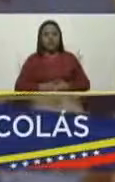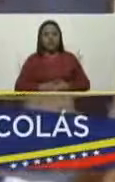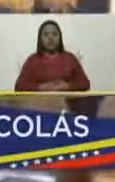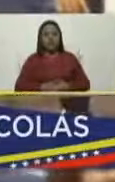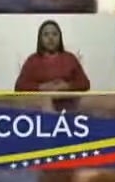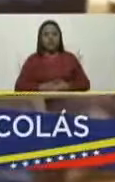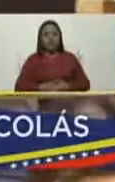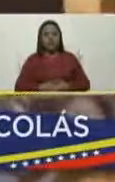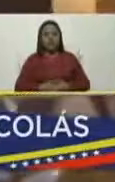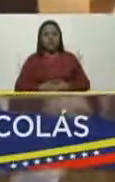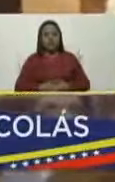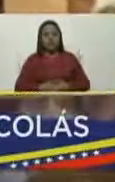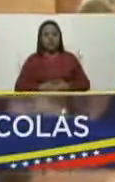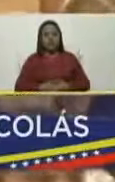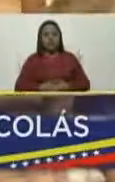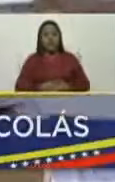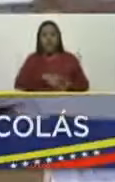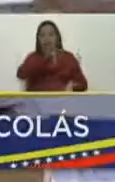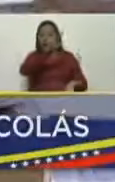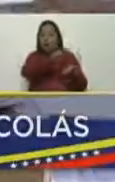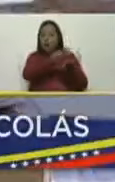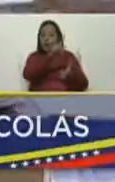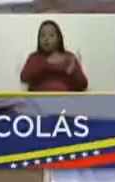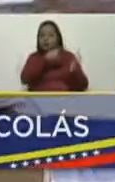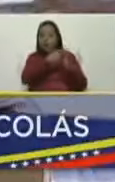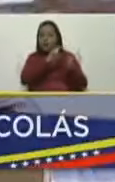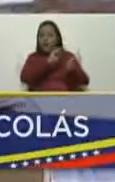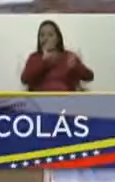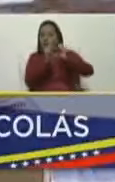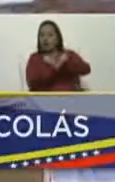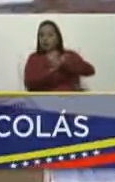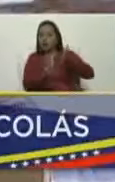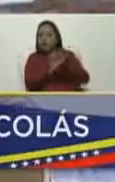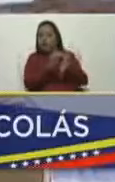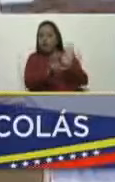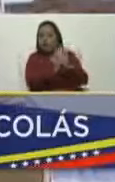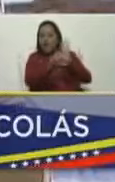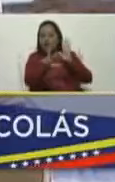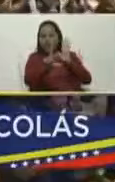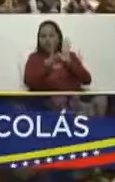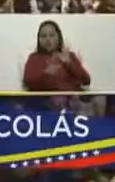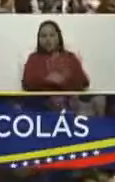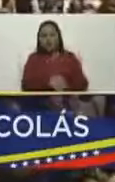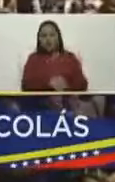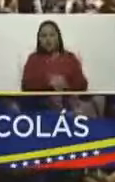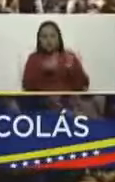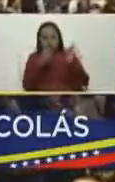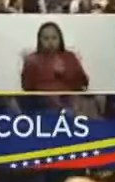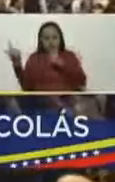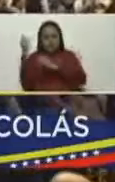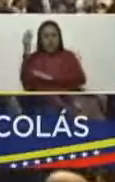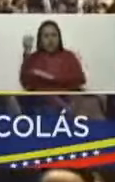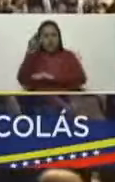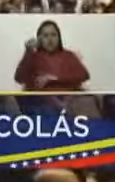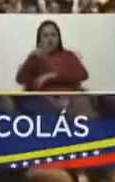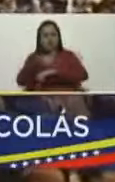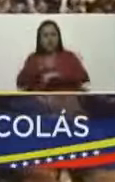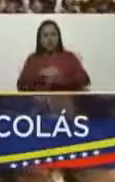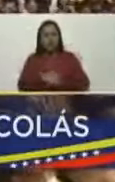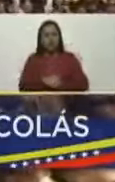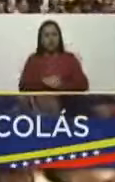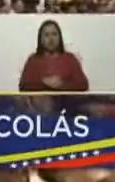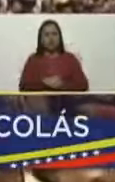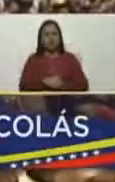Entonces, aprobado la reforma de la ley para enviarla a la Asamblea Nacional.